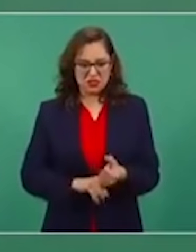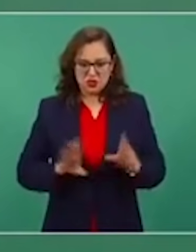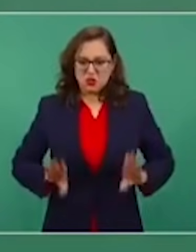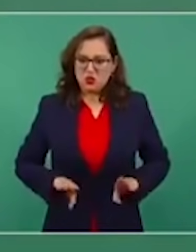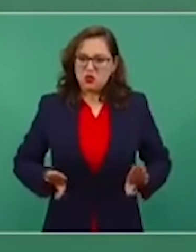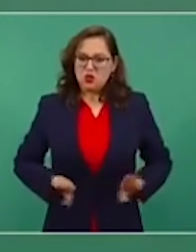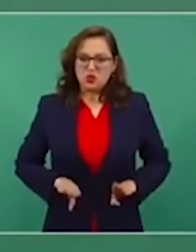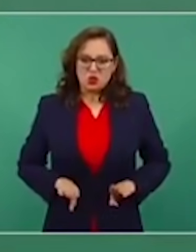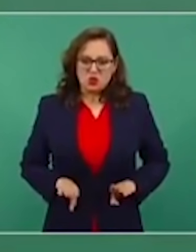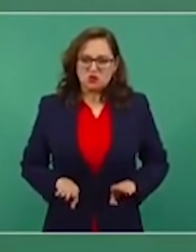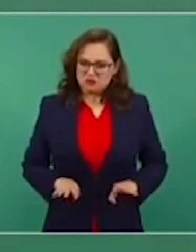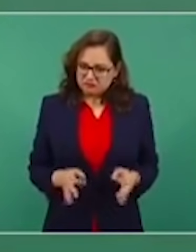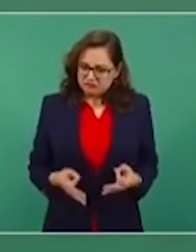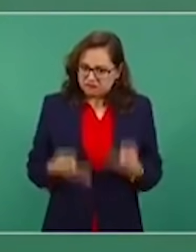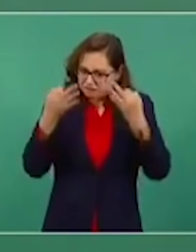formación